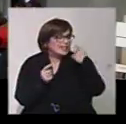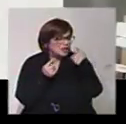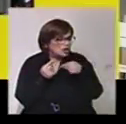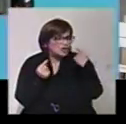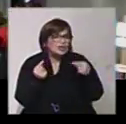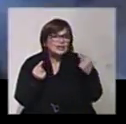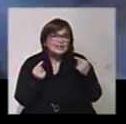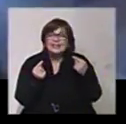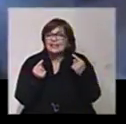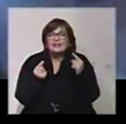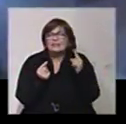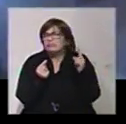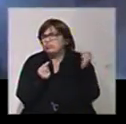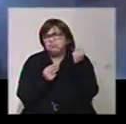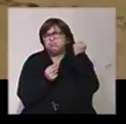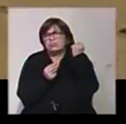en la cima, ¿no?